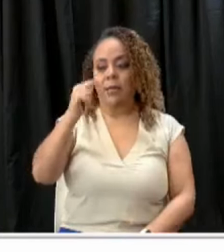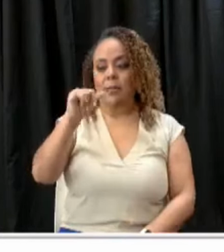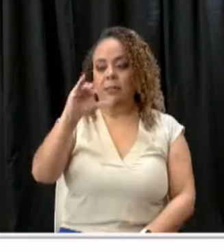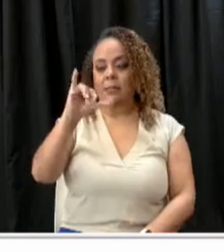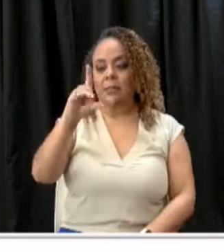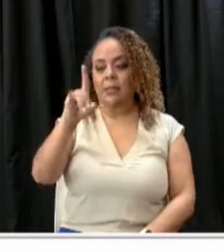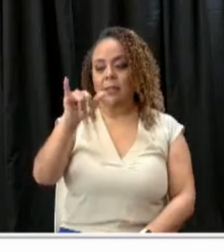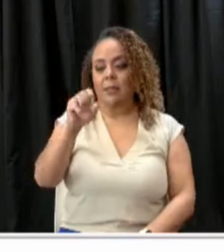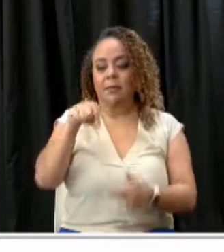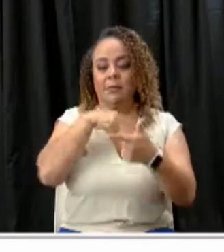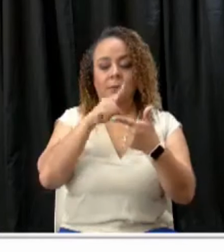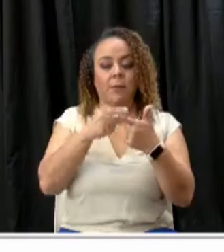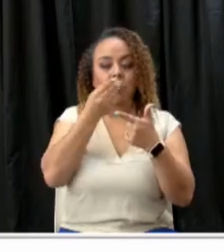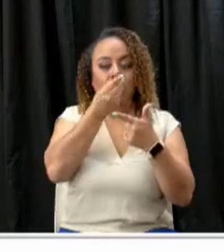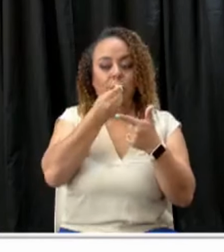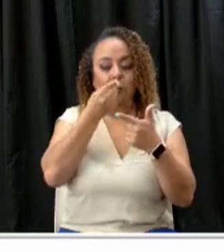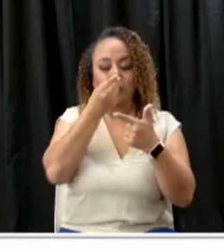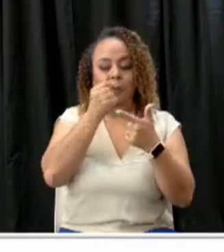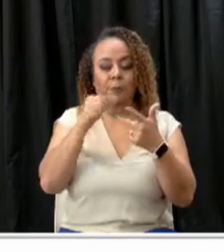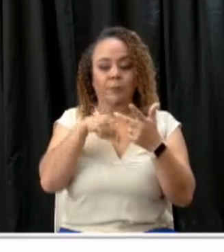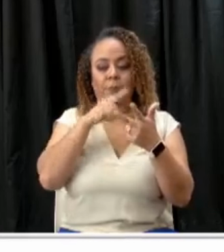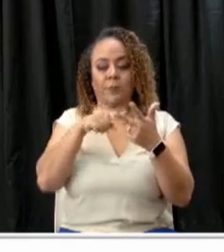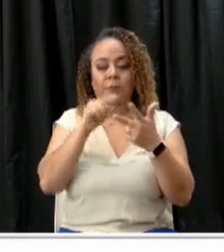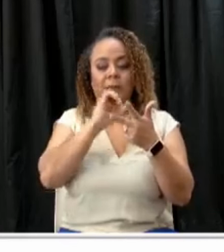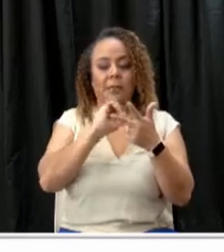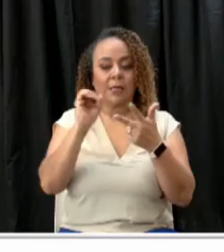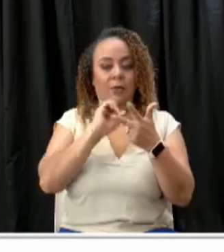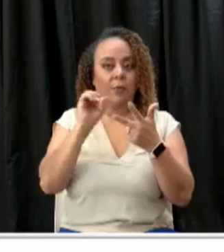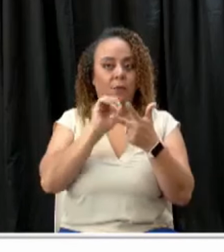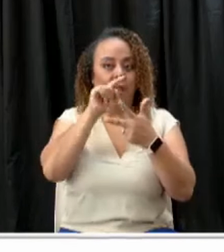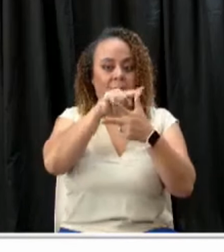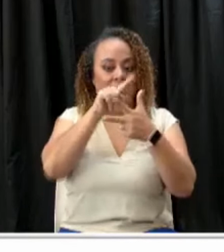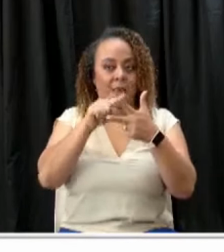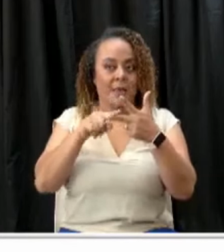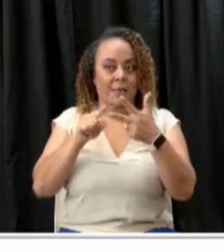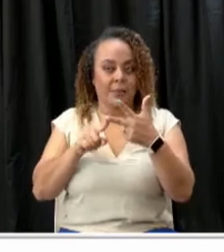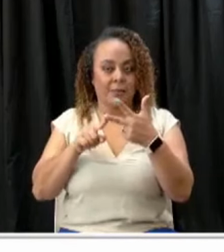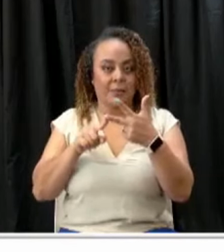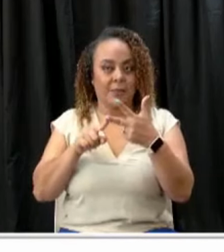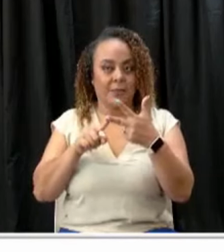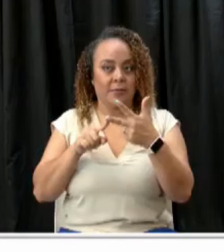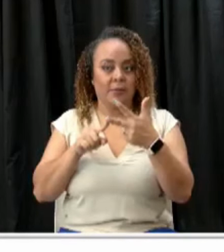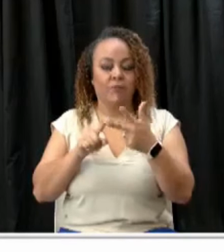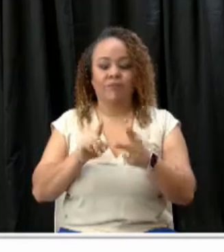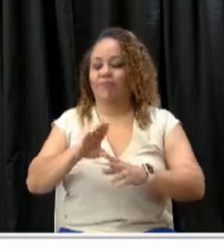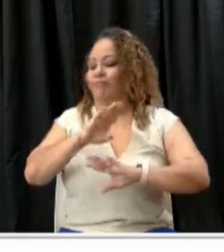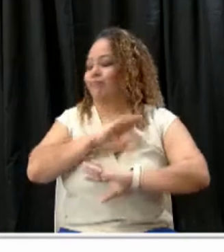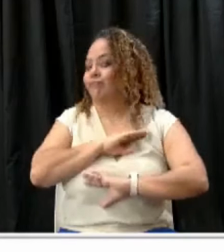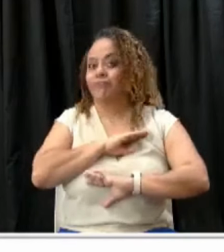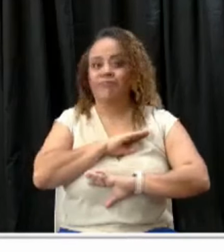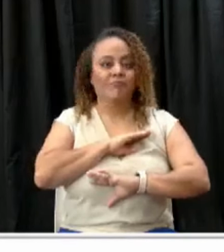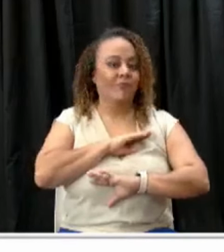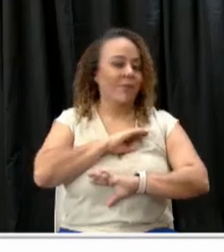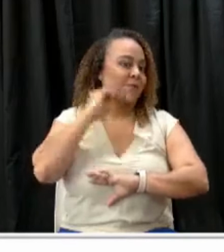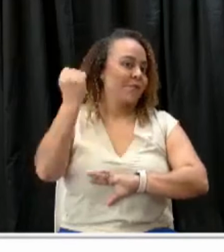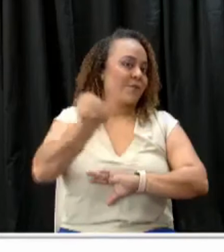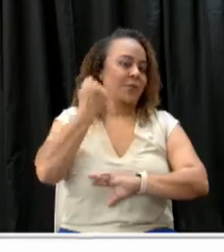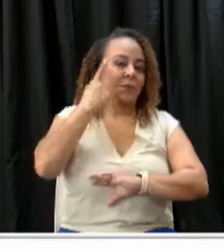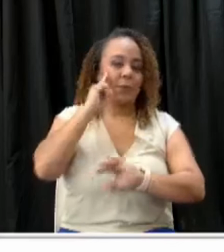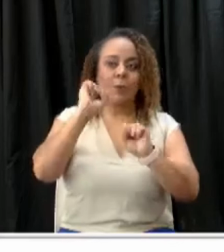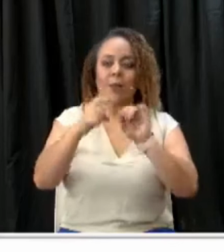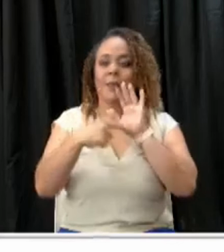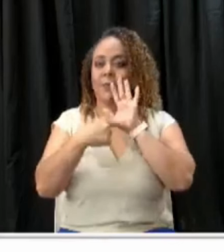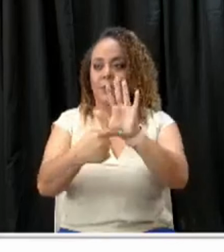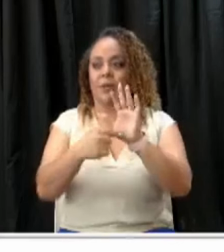comentaba, polvo, material particulado, y ninguna de esas asociaciones han sido suficientemente fuertes para